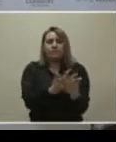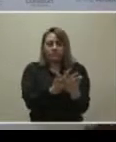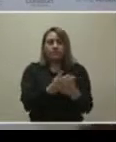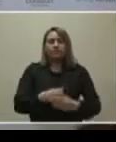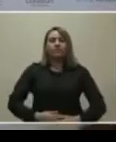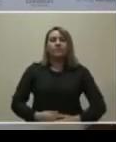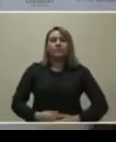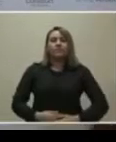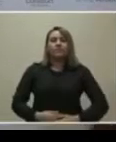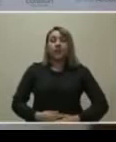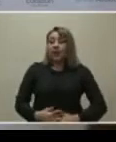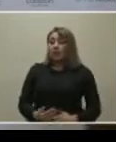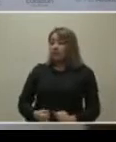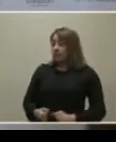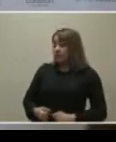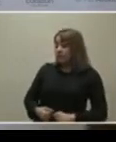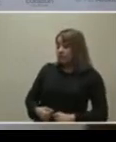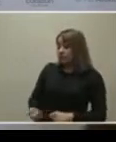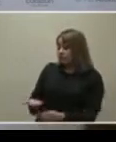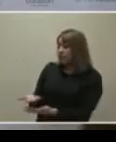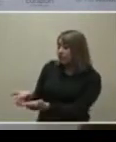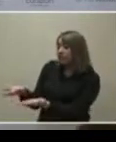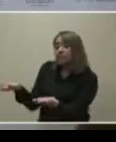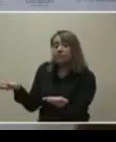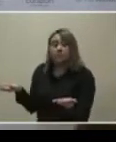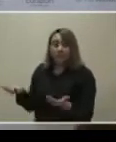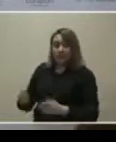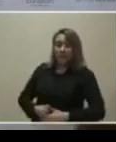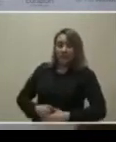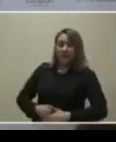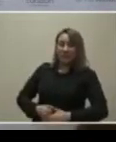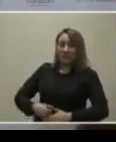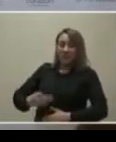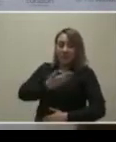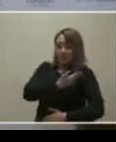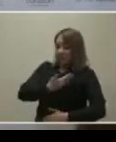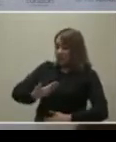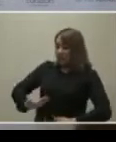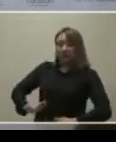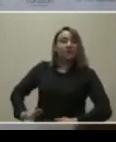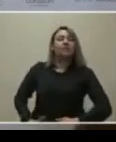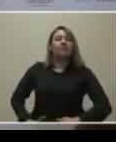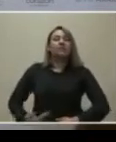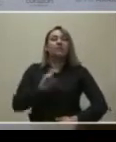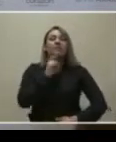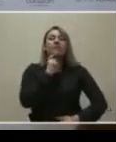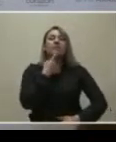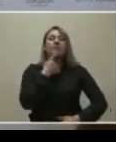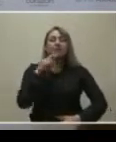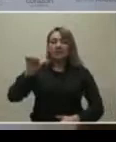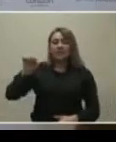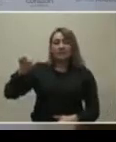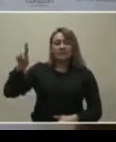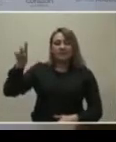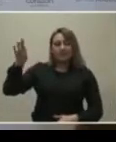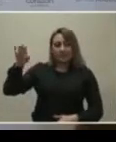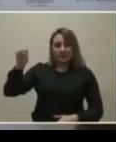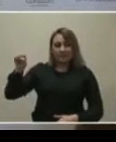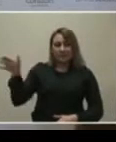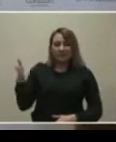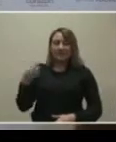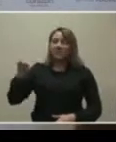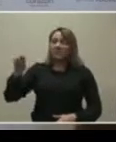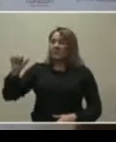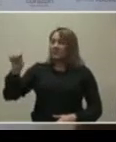agradezco el apoyo recibido por parte del presidente de la República, Andrés Manuel López Obrador, así como del secretario